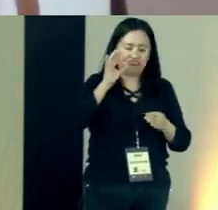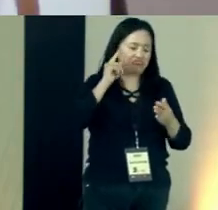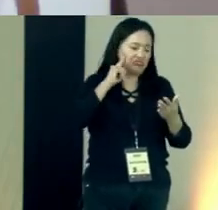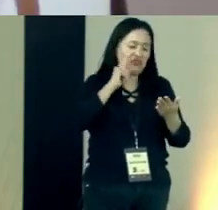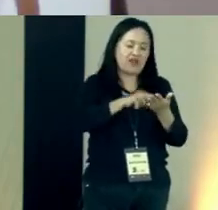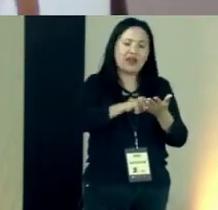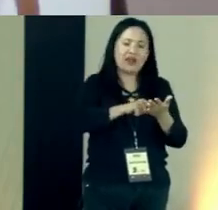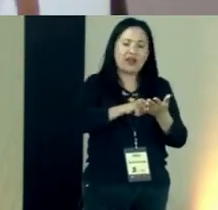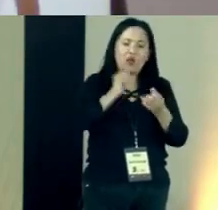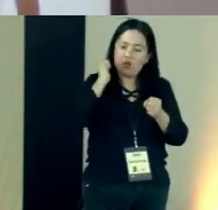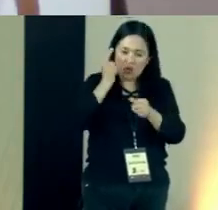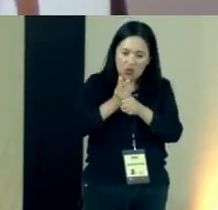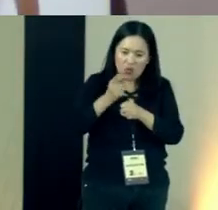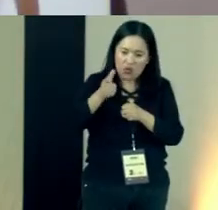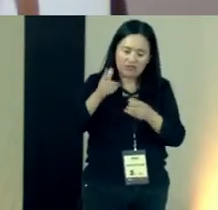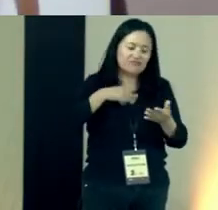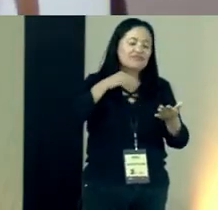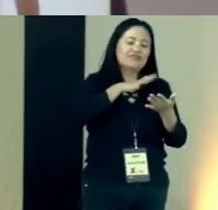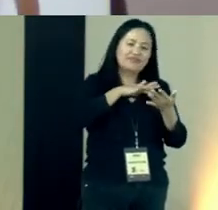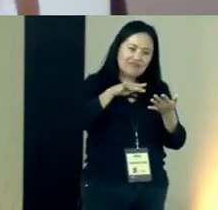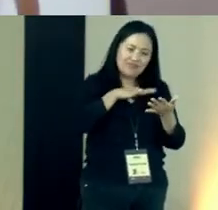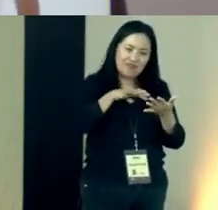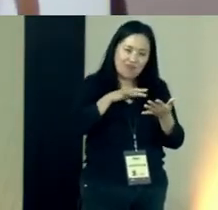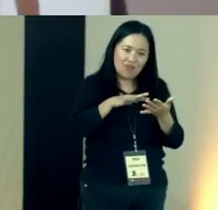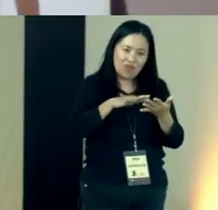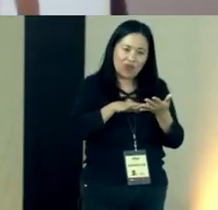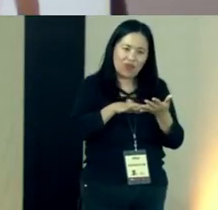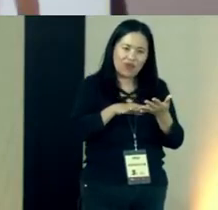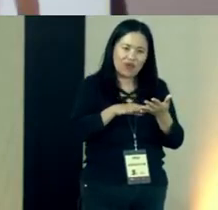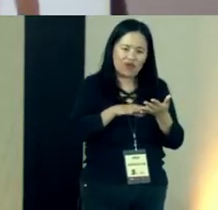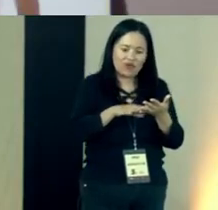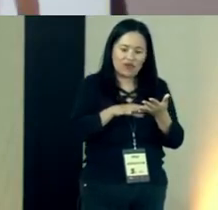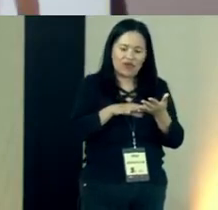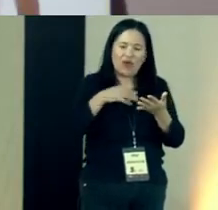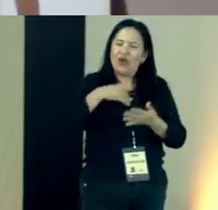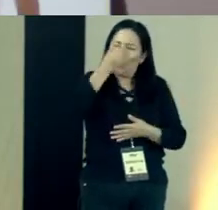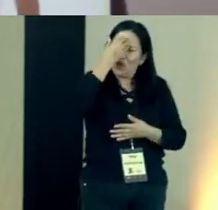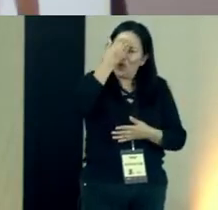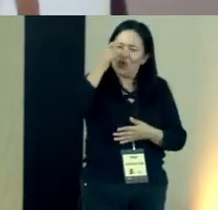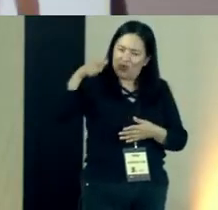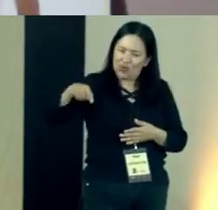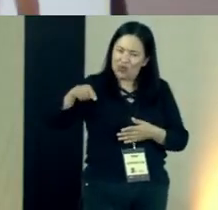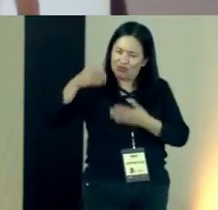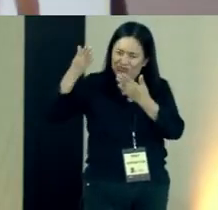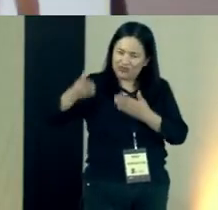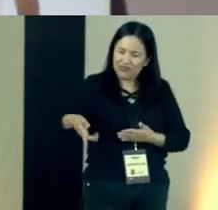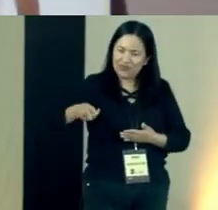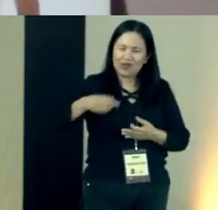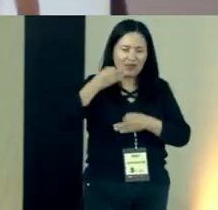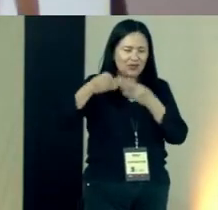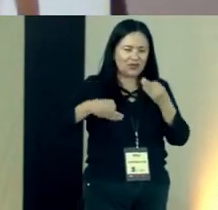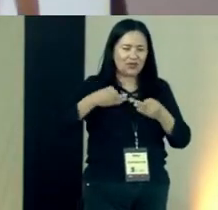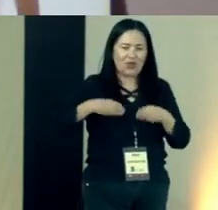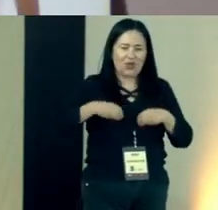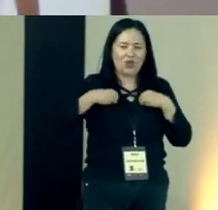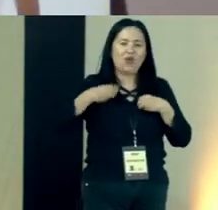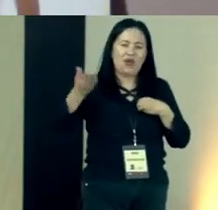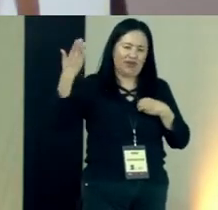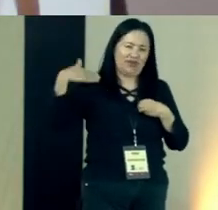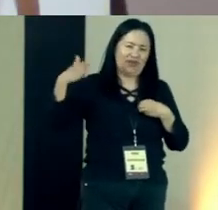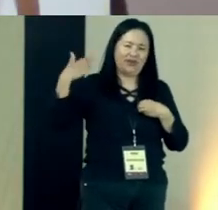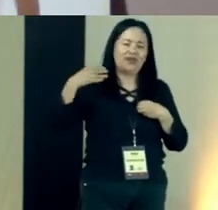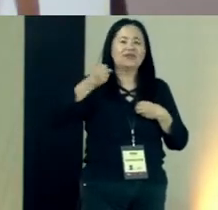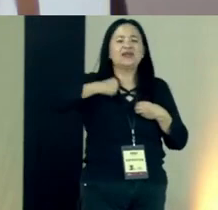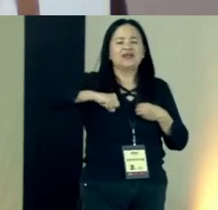léanlo, conozcan un poco de su situación política y de la situación política del siglo